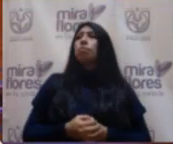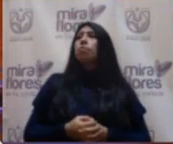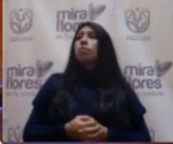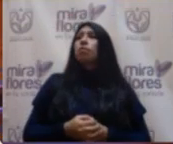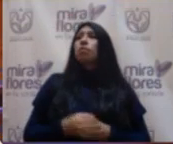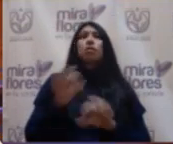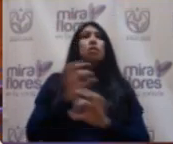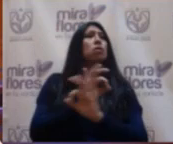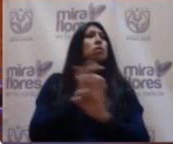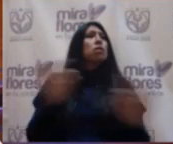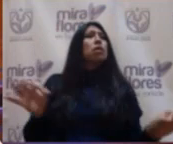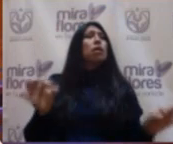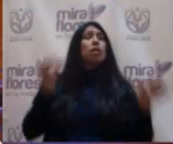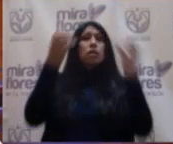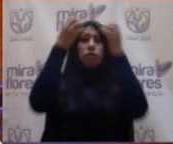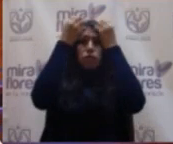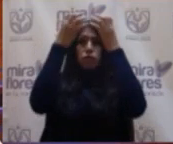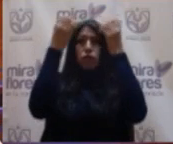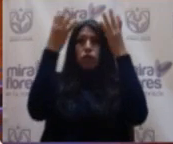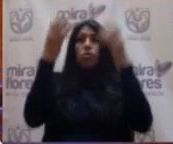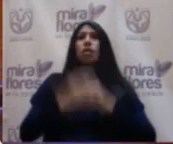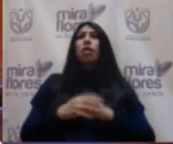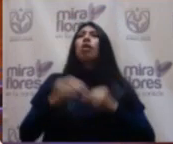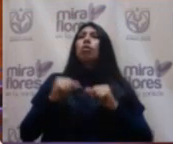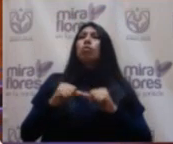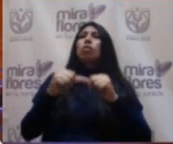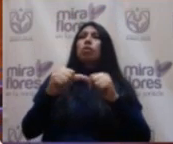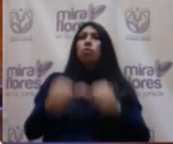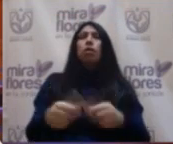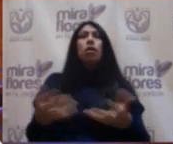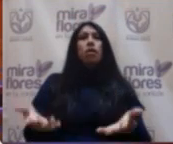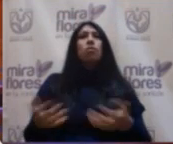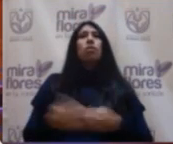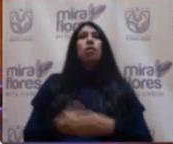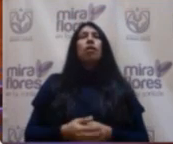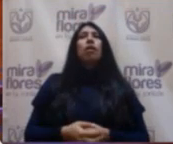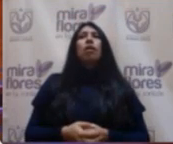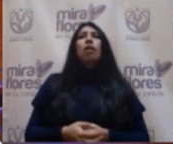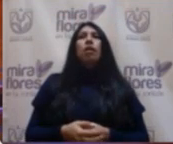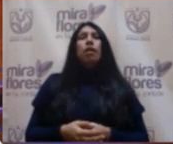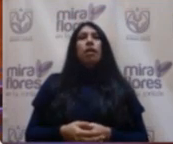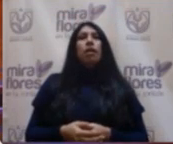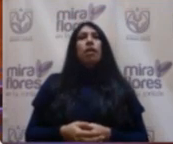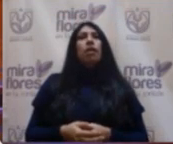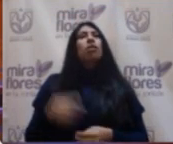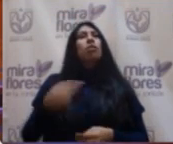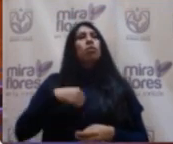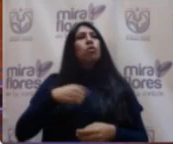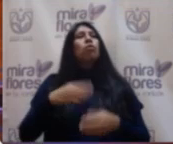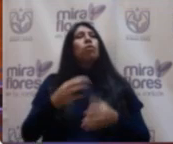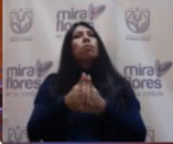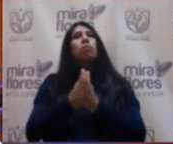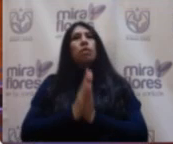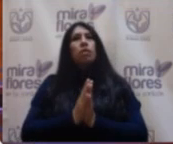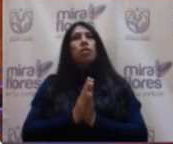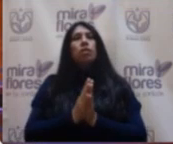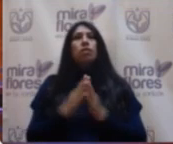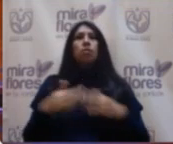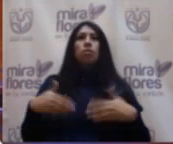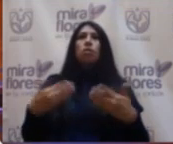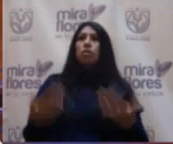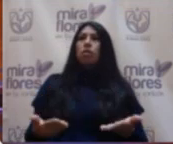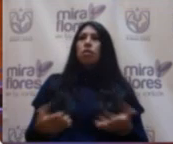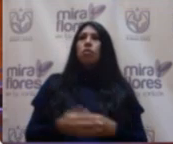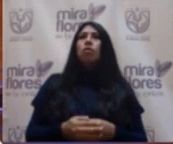Si no hay más informes, procederemos a ingresar. Antes que nada, les voy a pedir si podemos poner